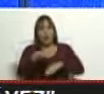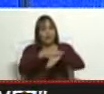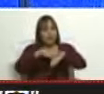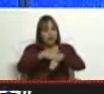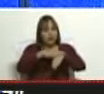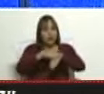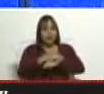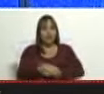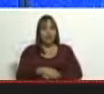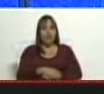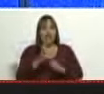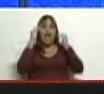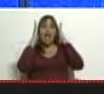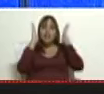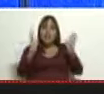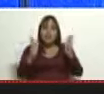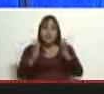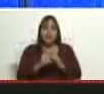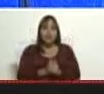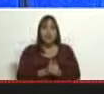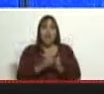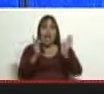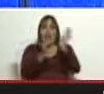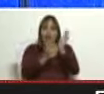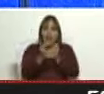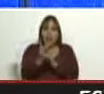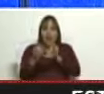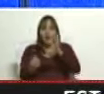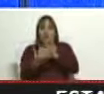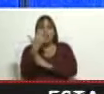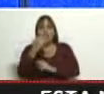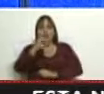atender a abril, mayo y